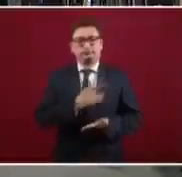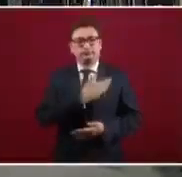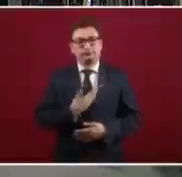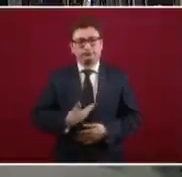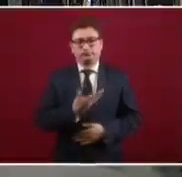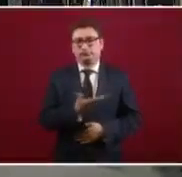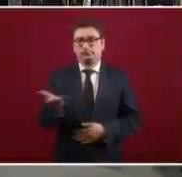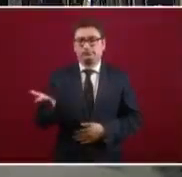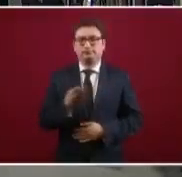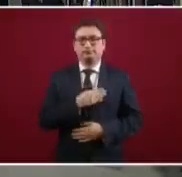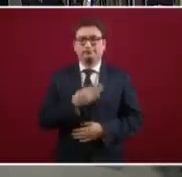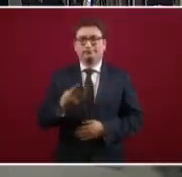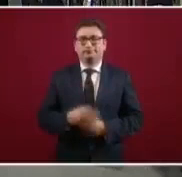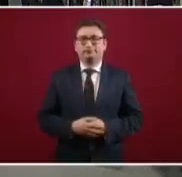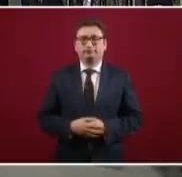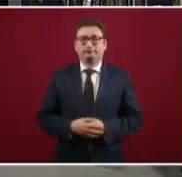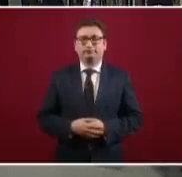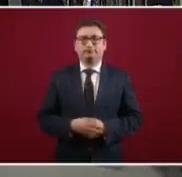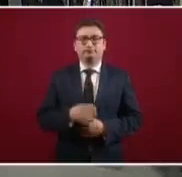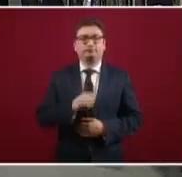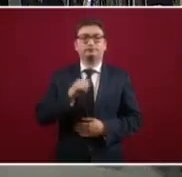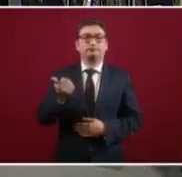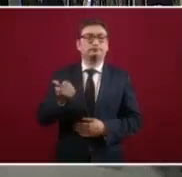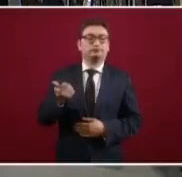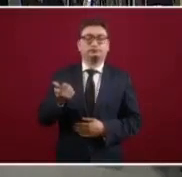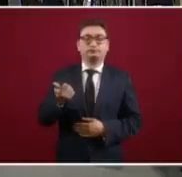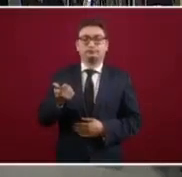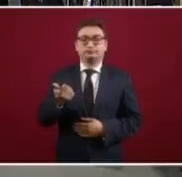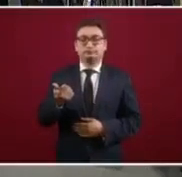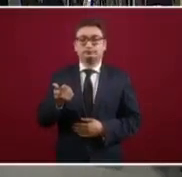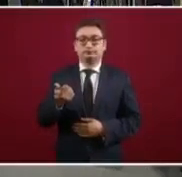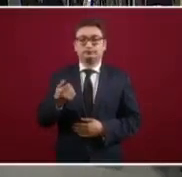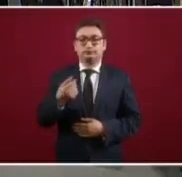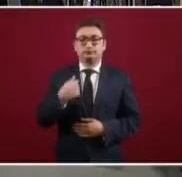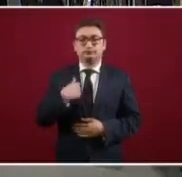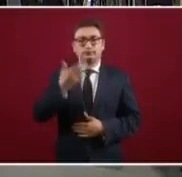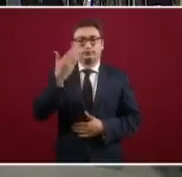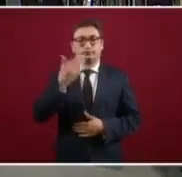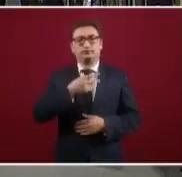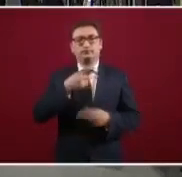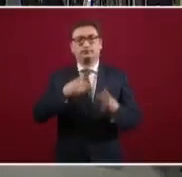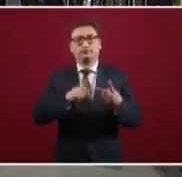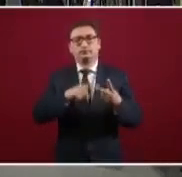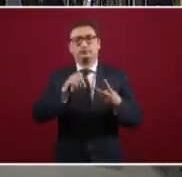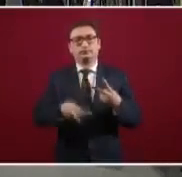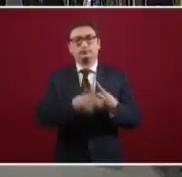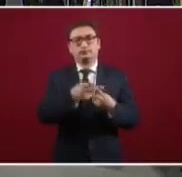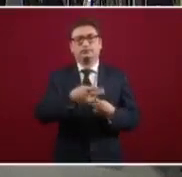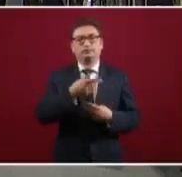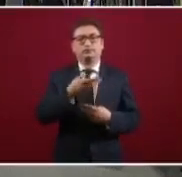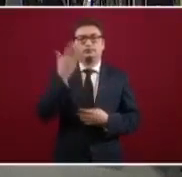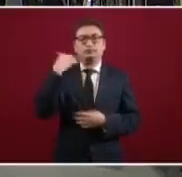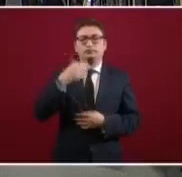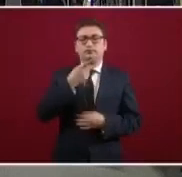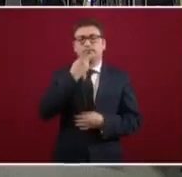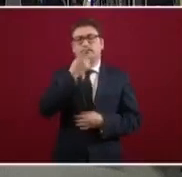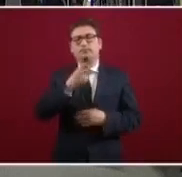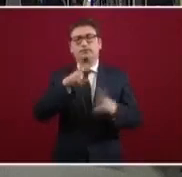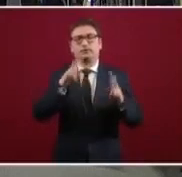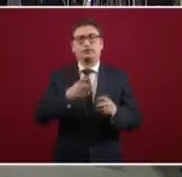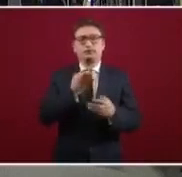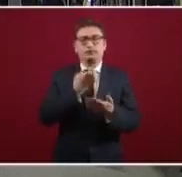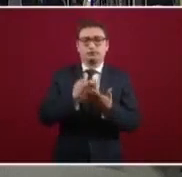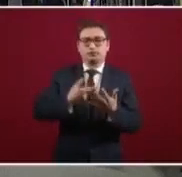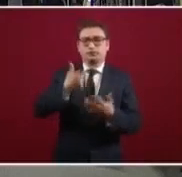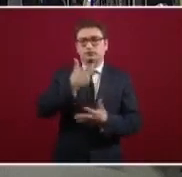bueno pues la otra le había pedido espacio para plantear un segundo tema hablamos de economía hace un momento yo